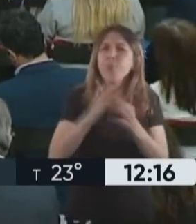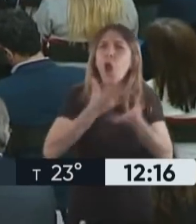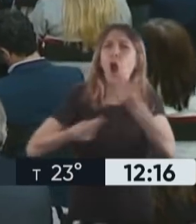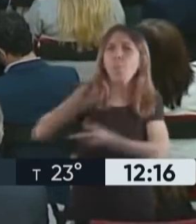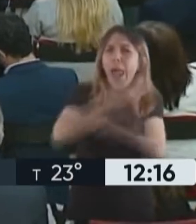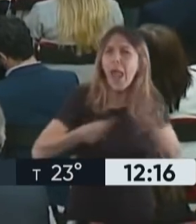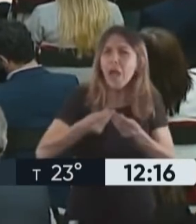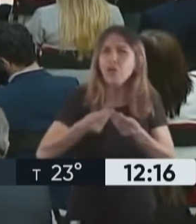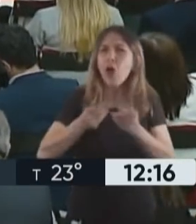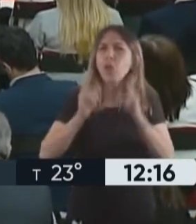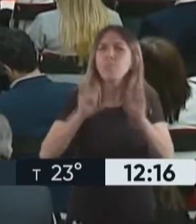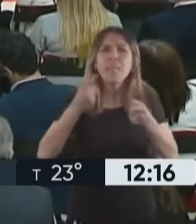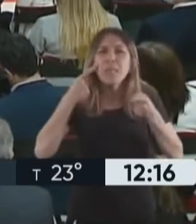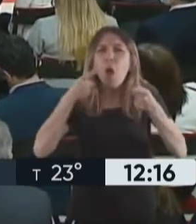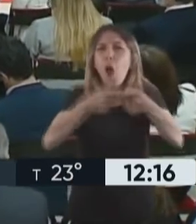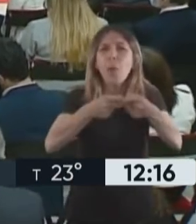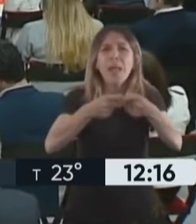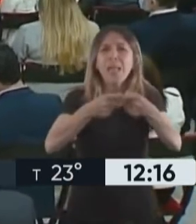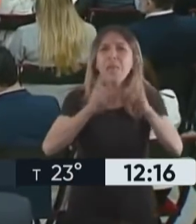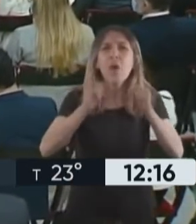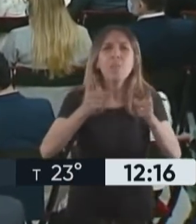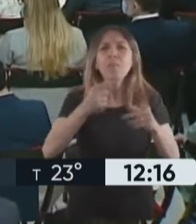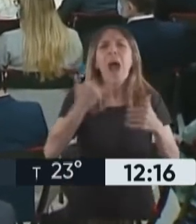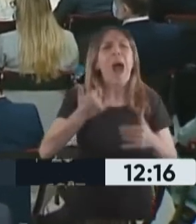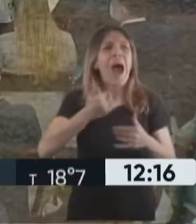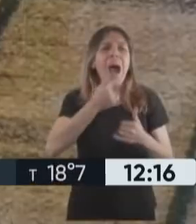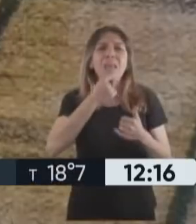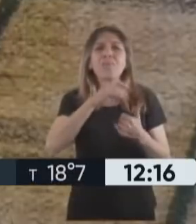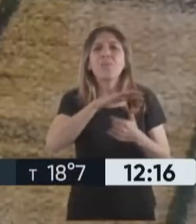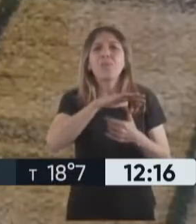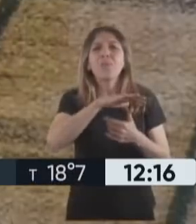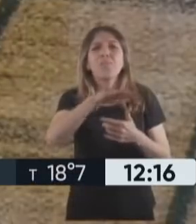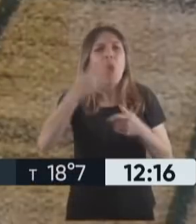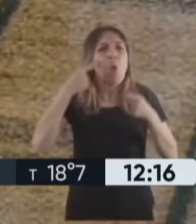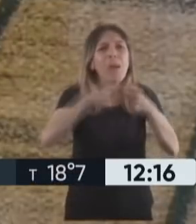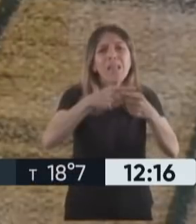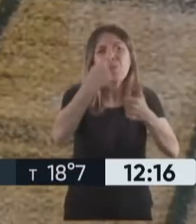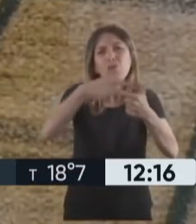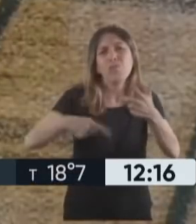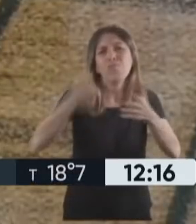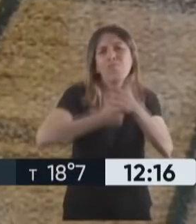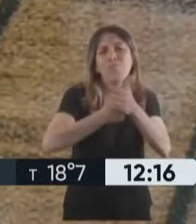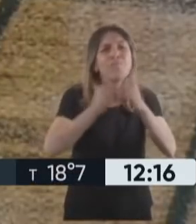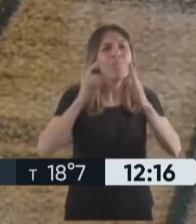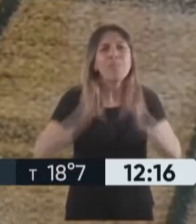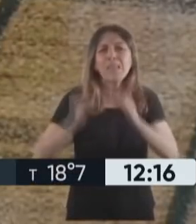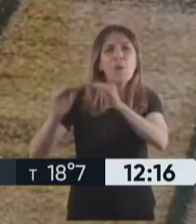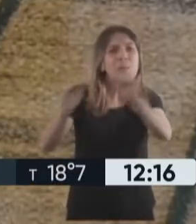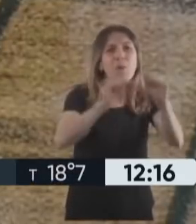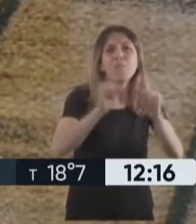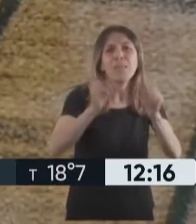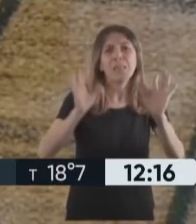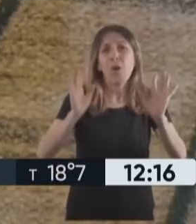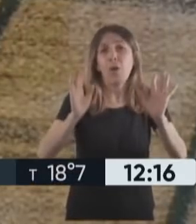una voz que sea conjunta en el escenario global tenemos escenarios que son desafíos que son profundamente compartidos si es